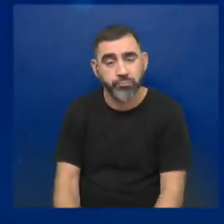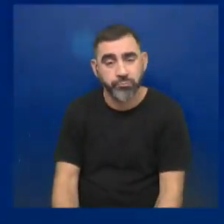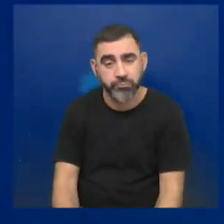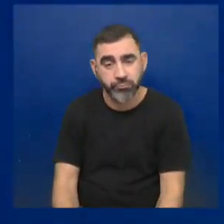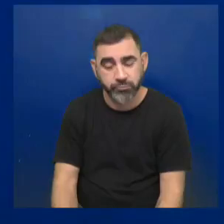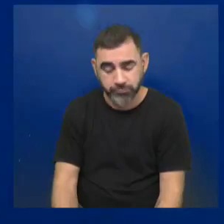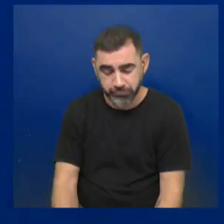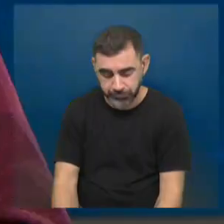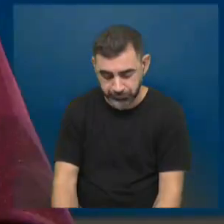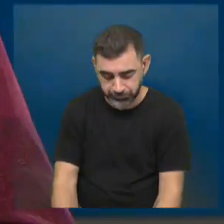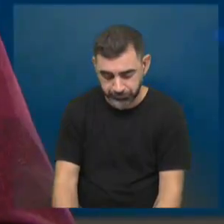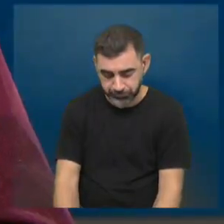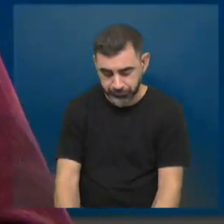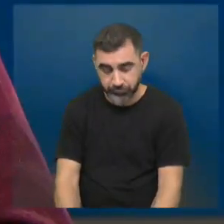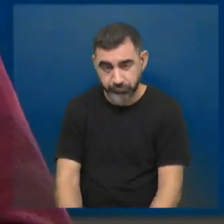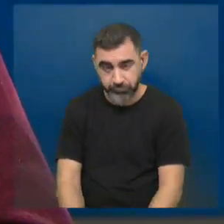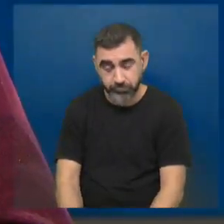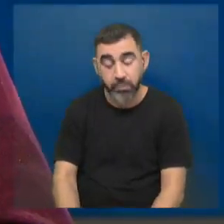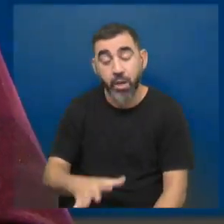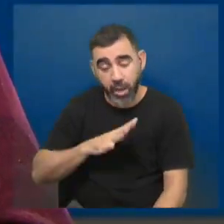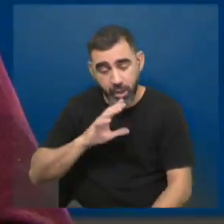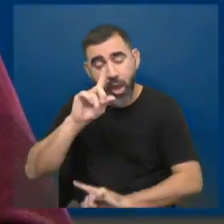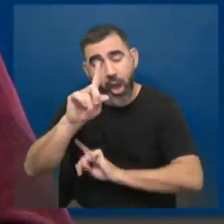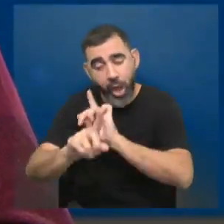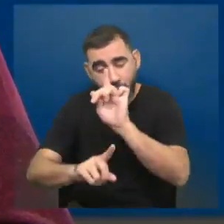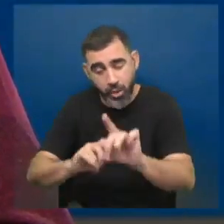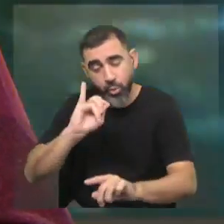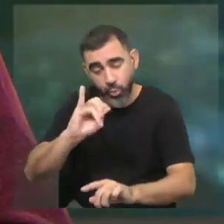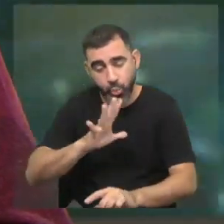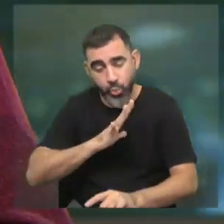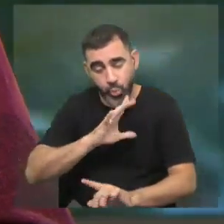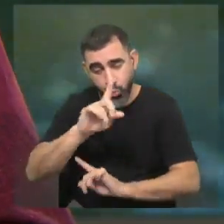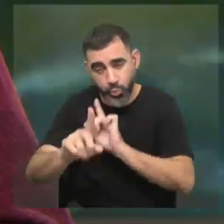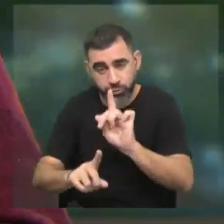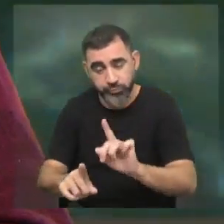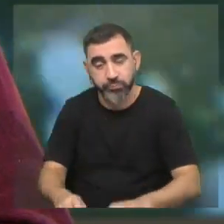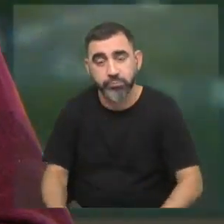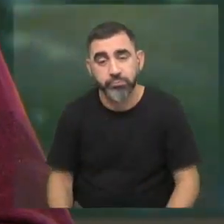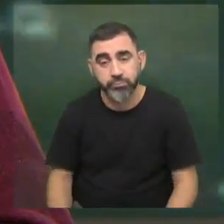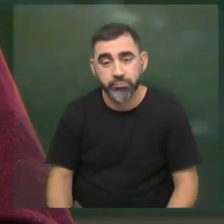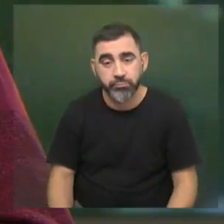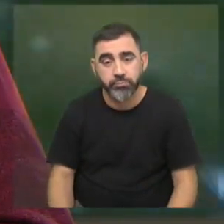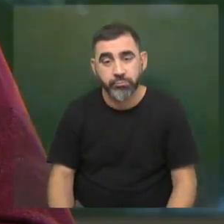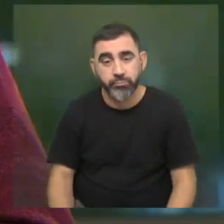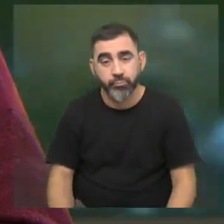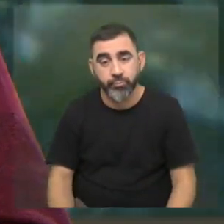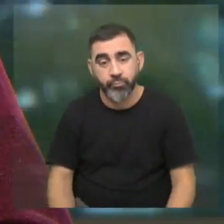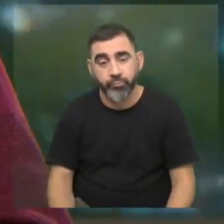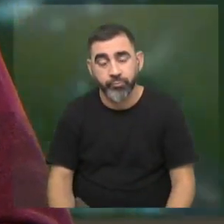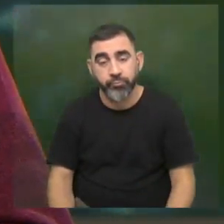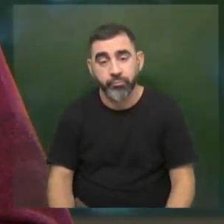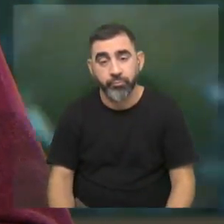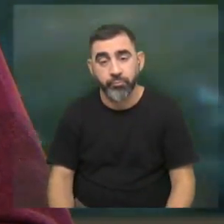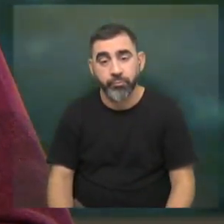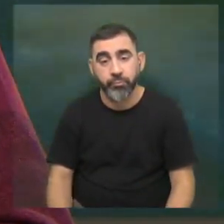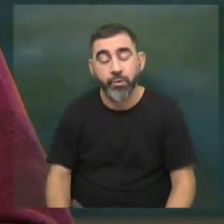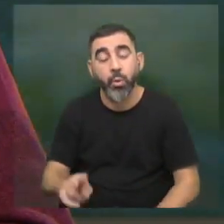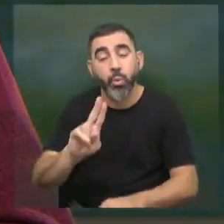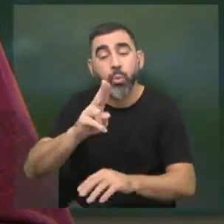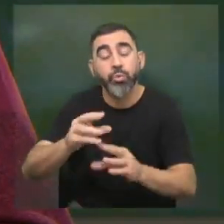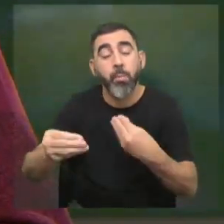este tipo de materiales en particular es muy difícil de reciclar. Entonces lo que se hace básicamente es lo que se llama técnicamente